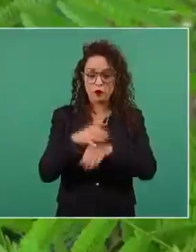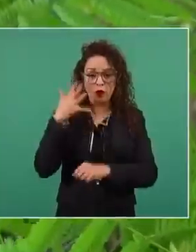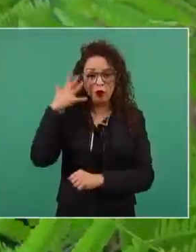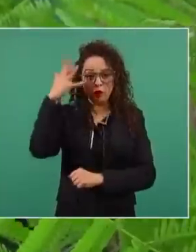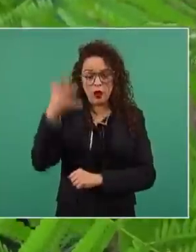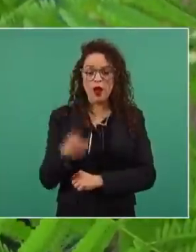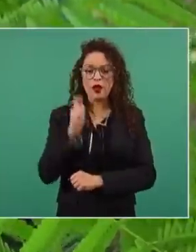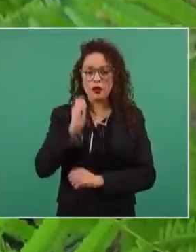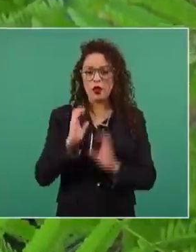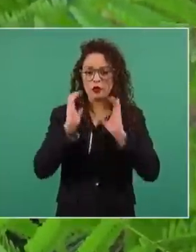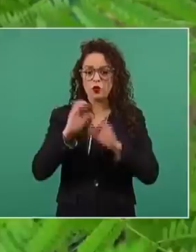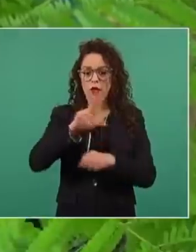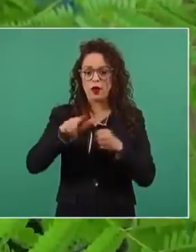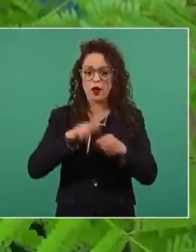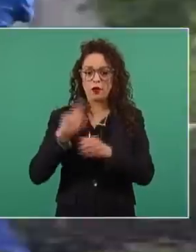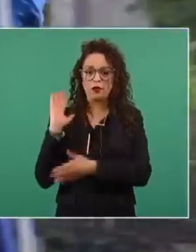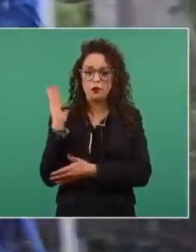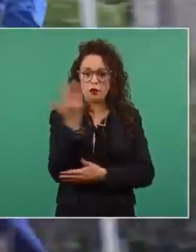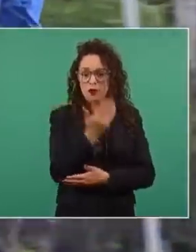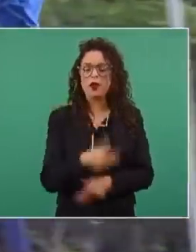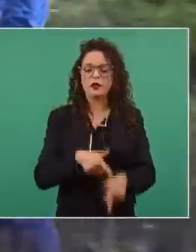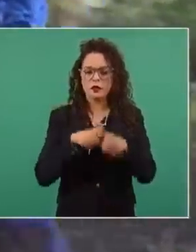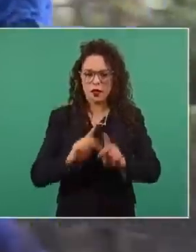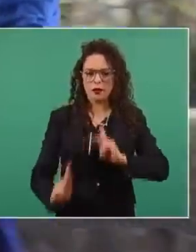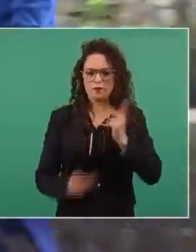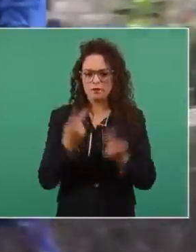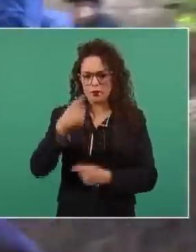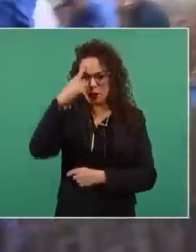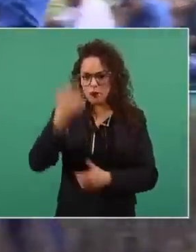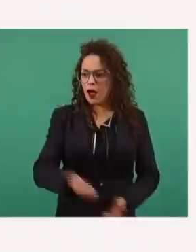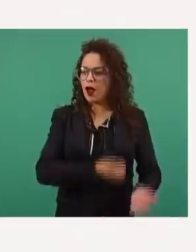de plantas de ornato en el vivero para su traslado a la refinería.